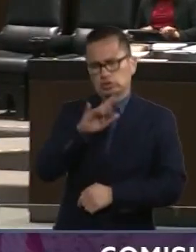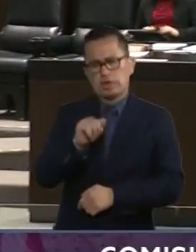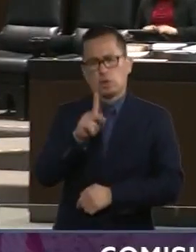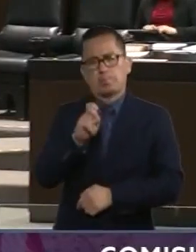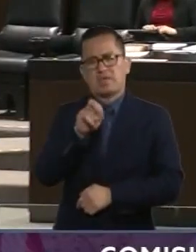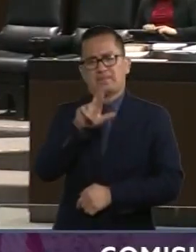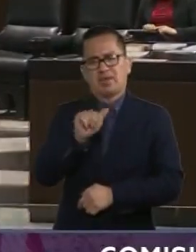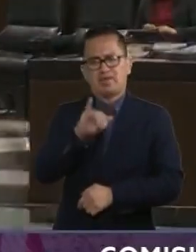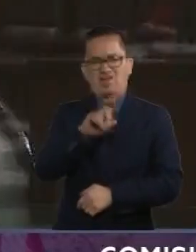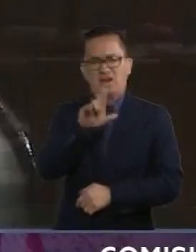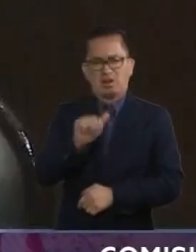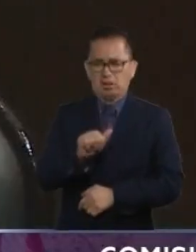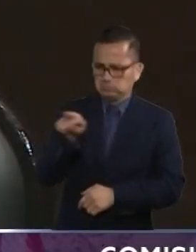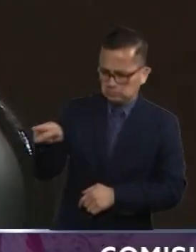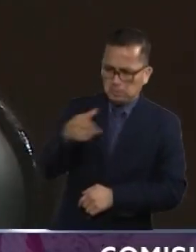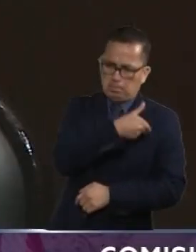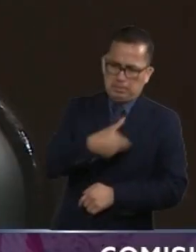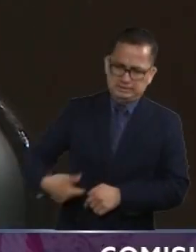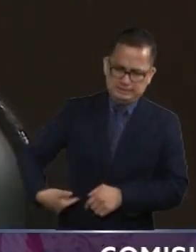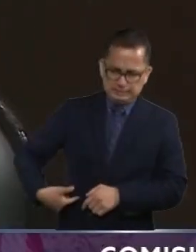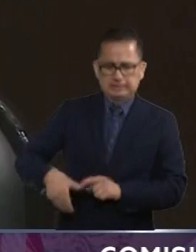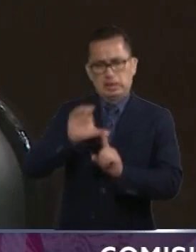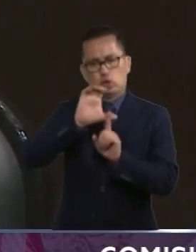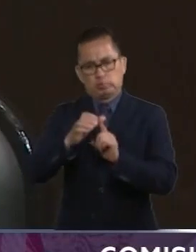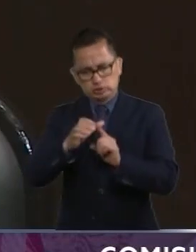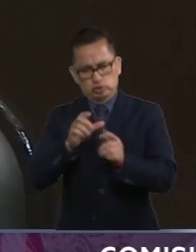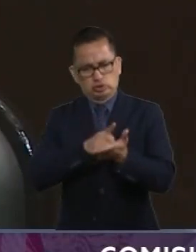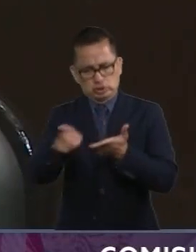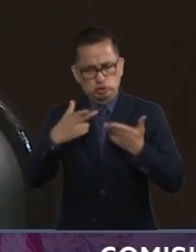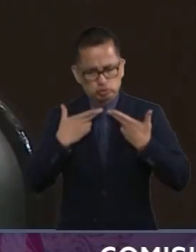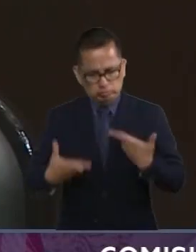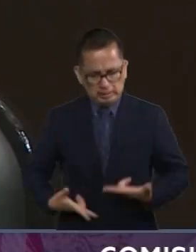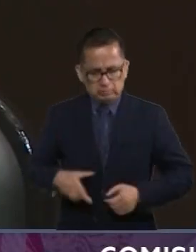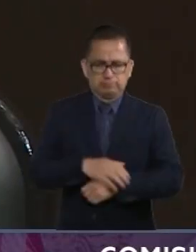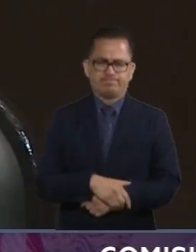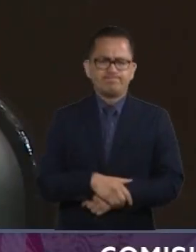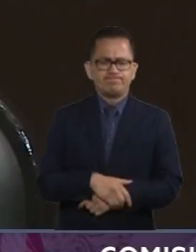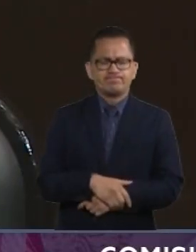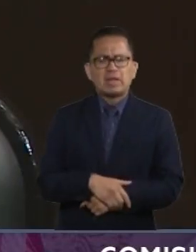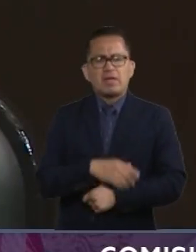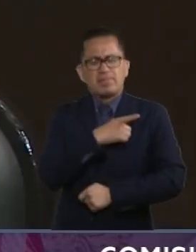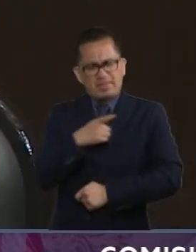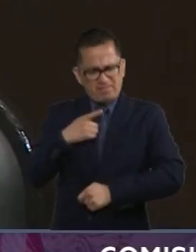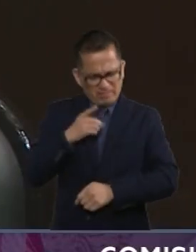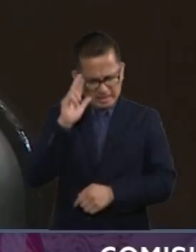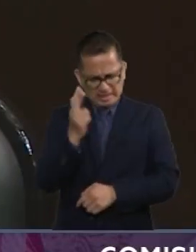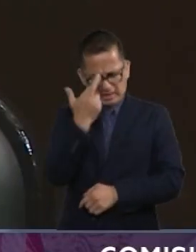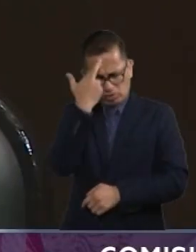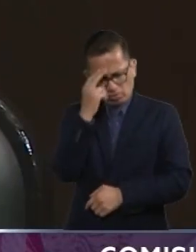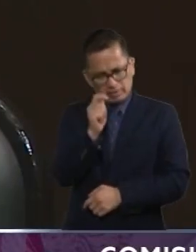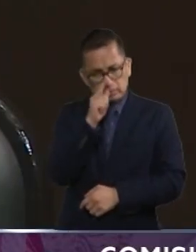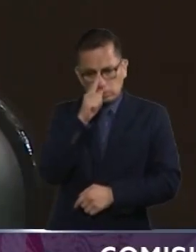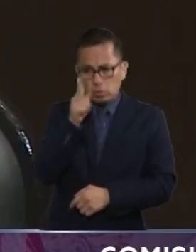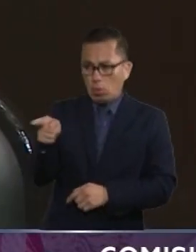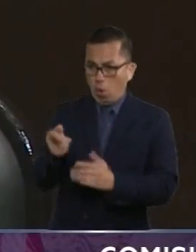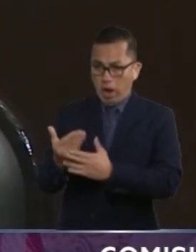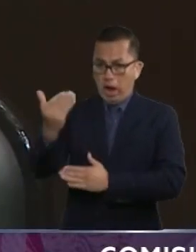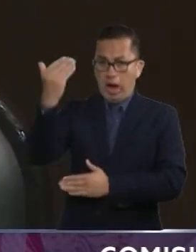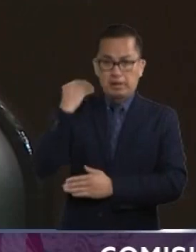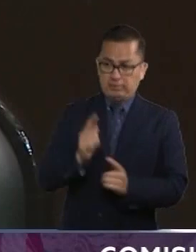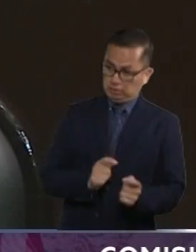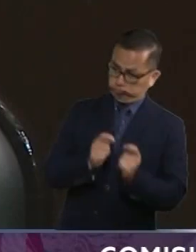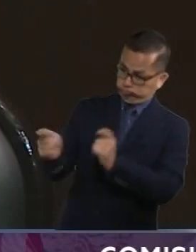Humanos. Es necesario recordar, señora presidenta, que cuando usted llegó a este cargo, llegó carente de legitimidad